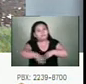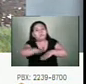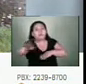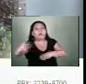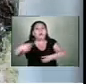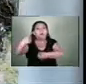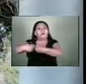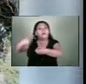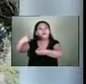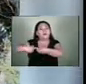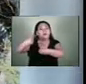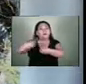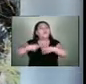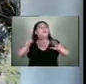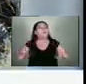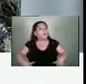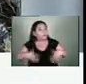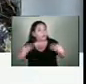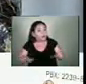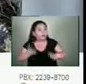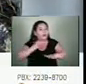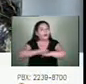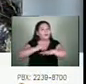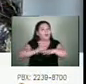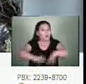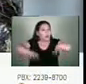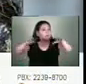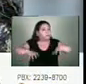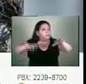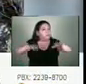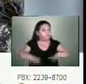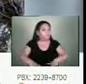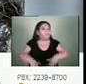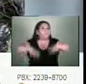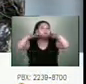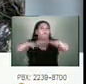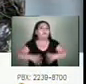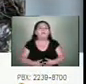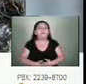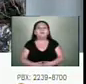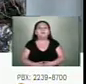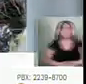Quetzaltepeque, esto para prevenir inundaciones en las próximas lluvias.